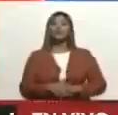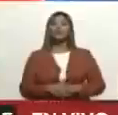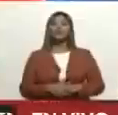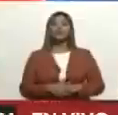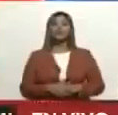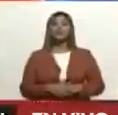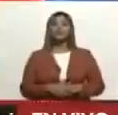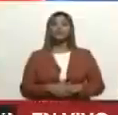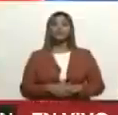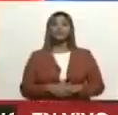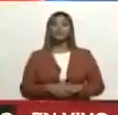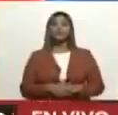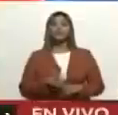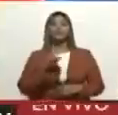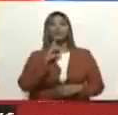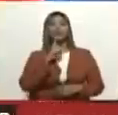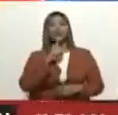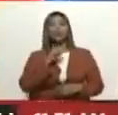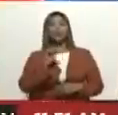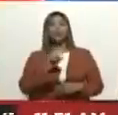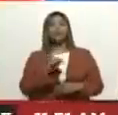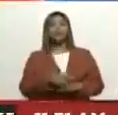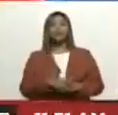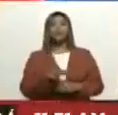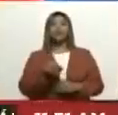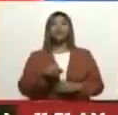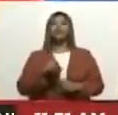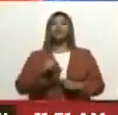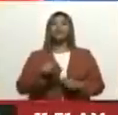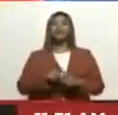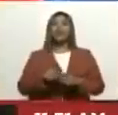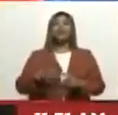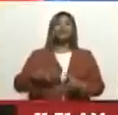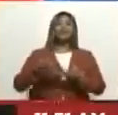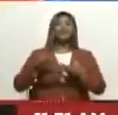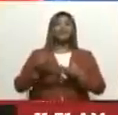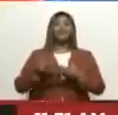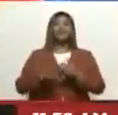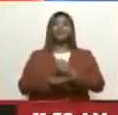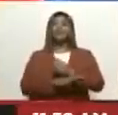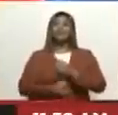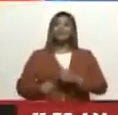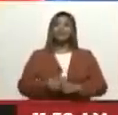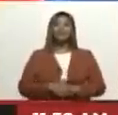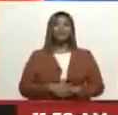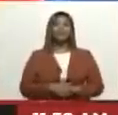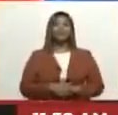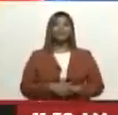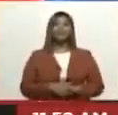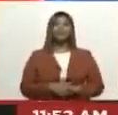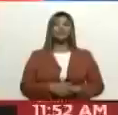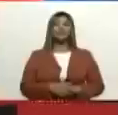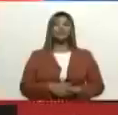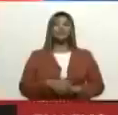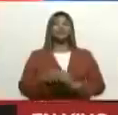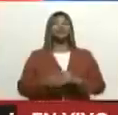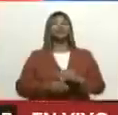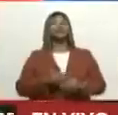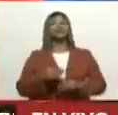realmente así pudiéramos llamarla, de carácter terrorista, criminal, que actuó